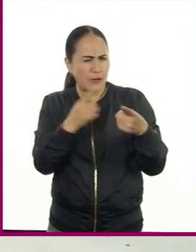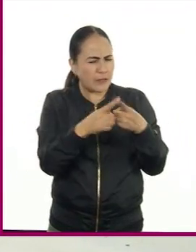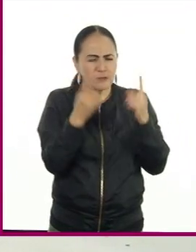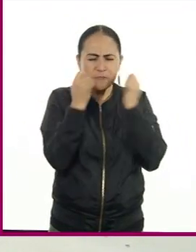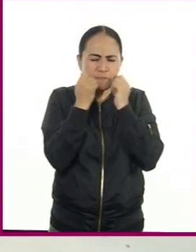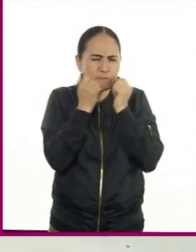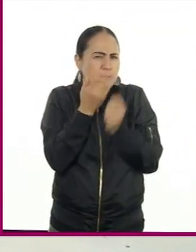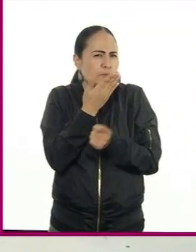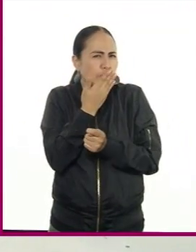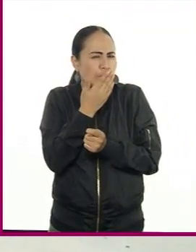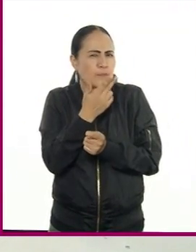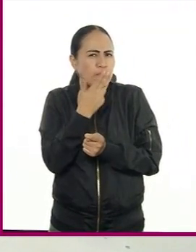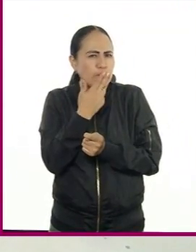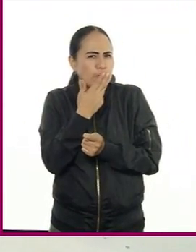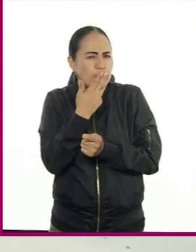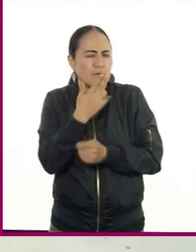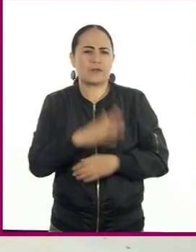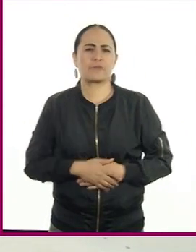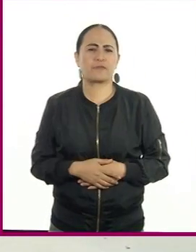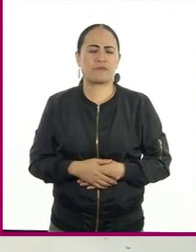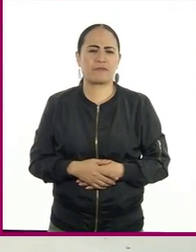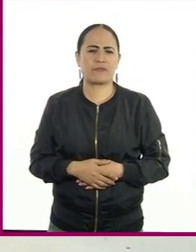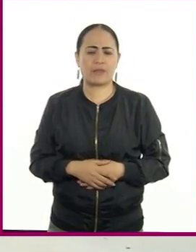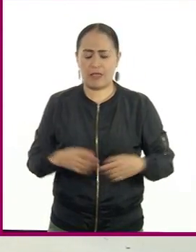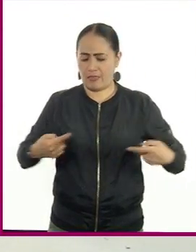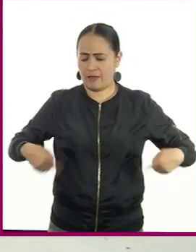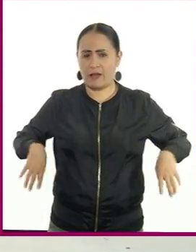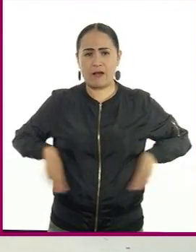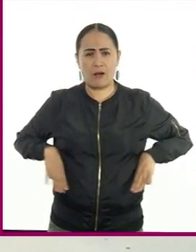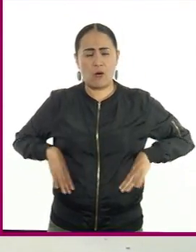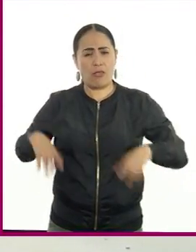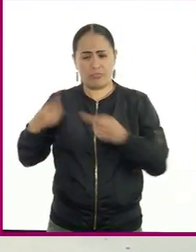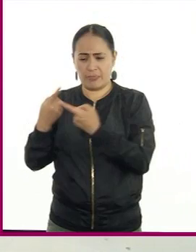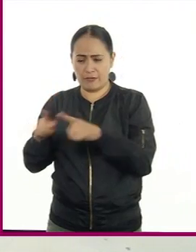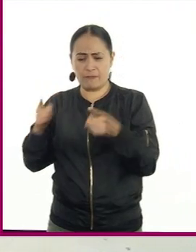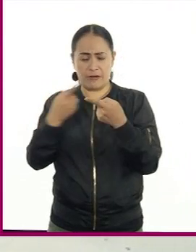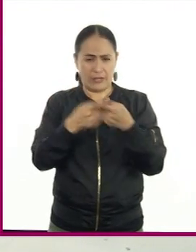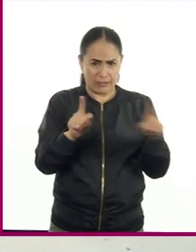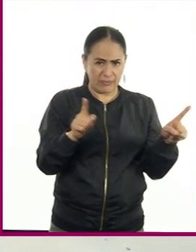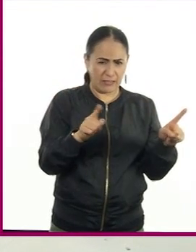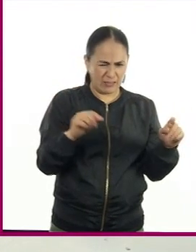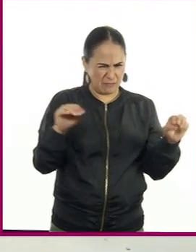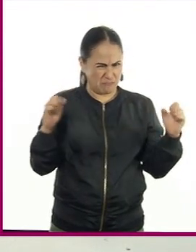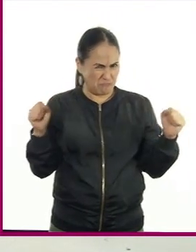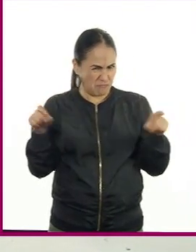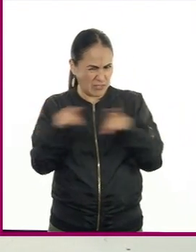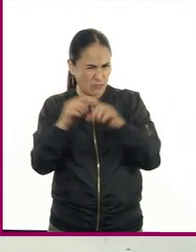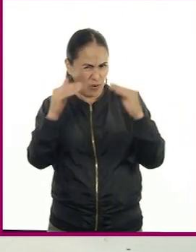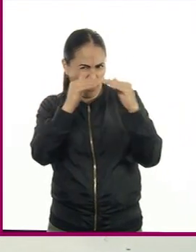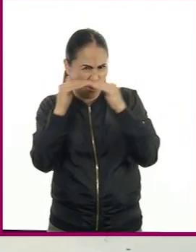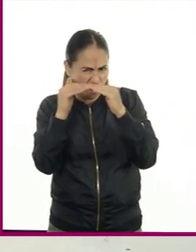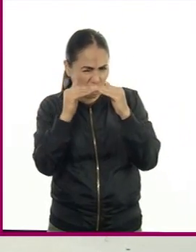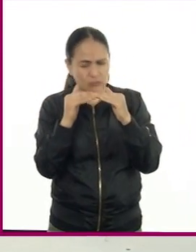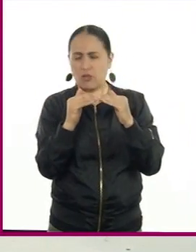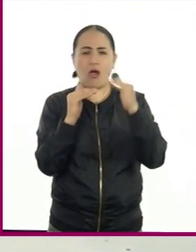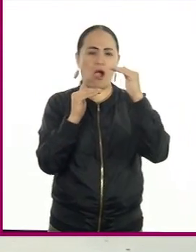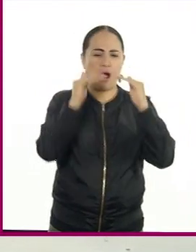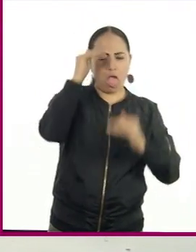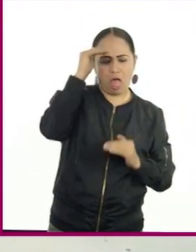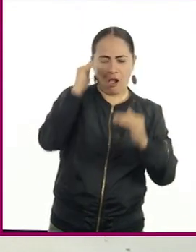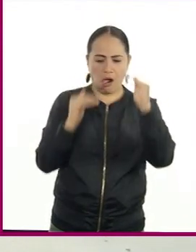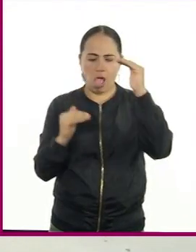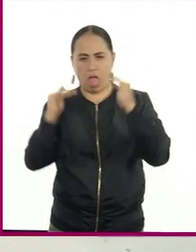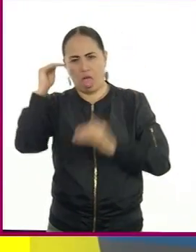que las diferencias no son lo contrario a la igualdad, sino que las desigualdades son lo contrario a la